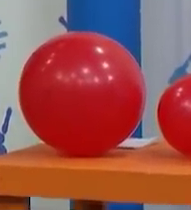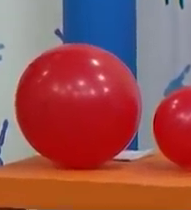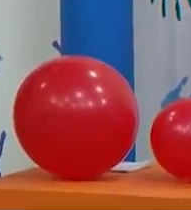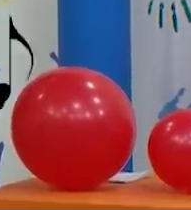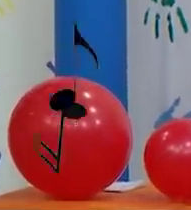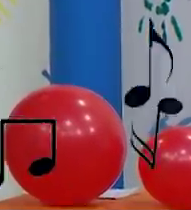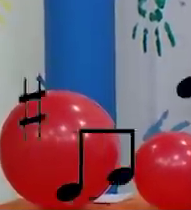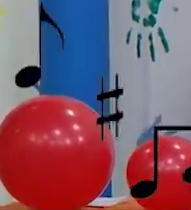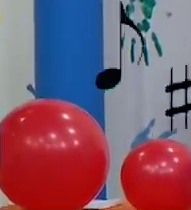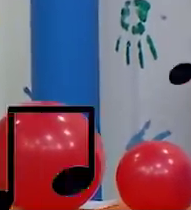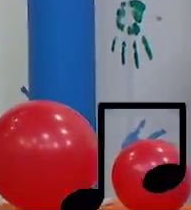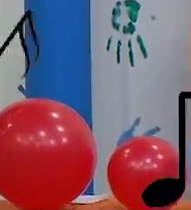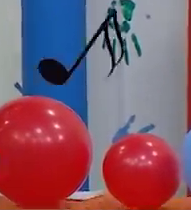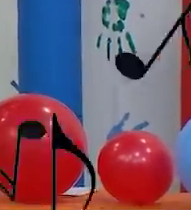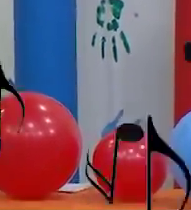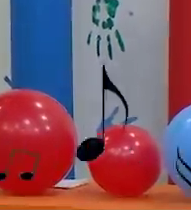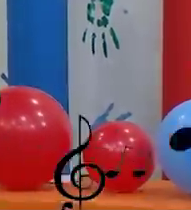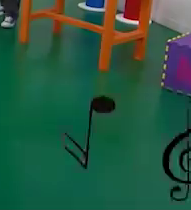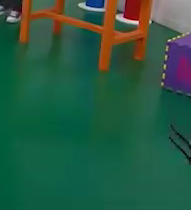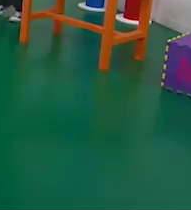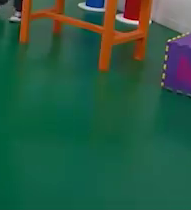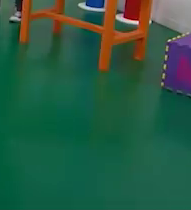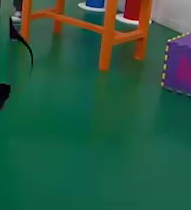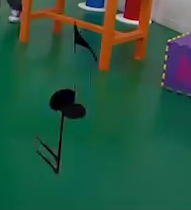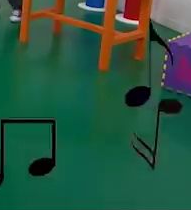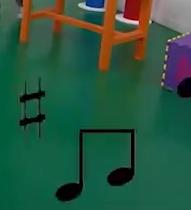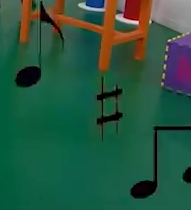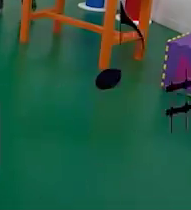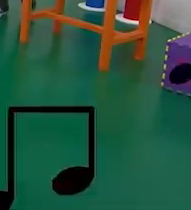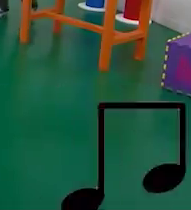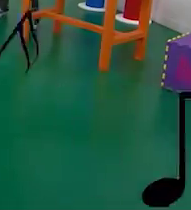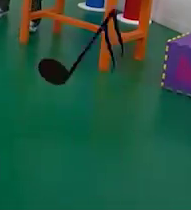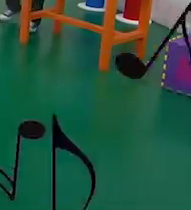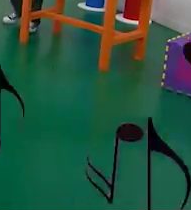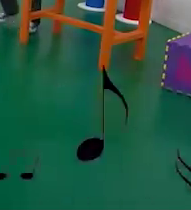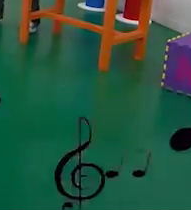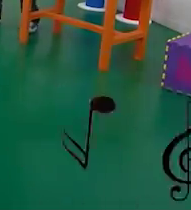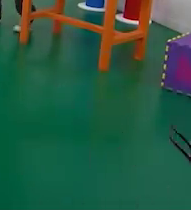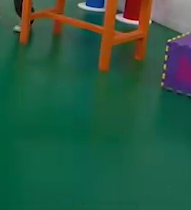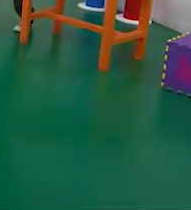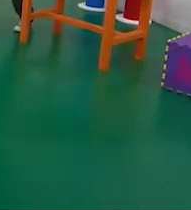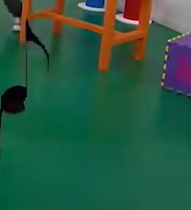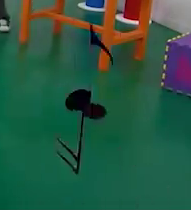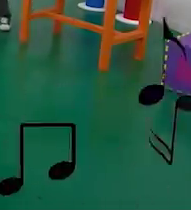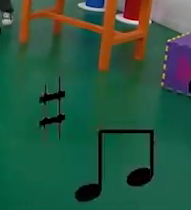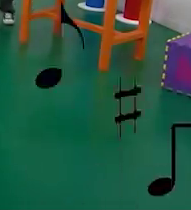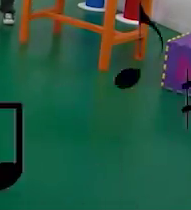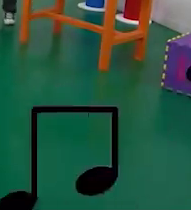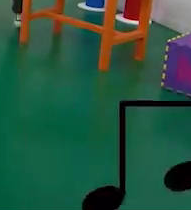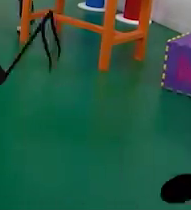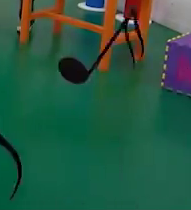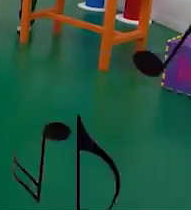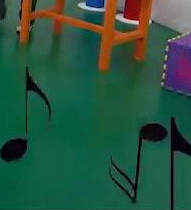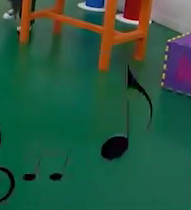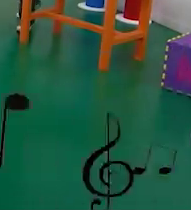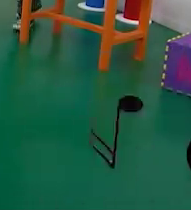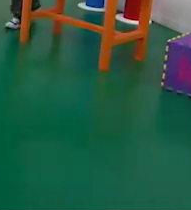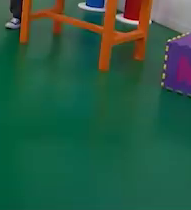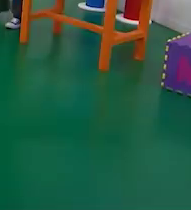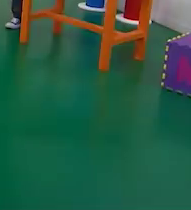con este ritmo vamos a aprender la diferencia entre los dos sonidos, grave o agudo, ¿cuál puede